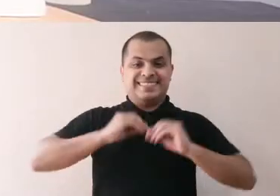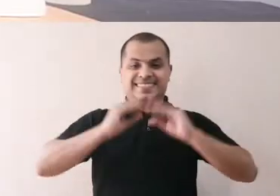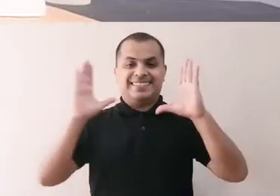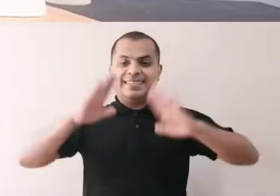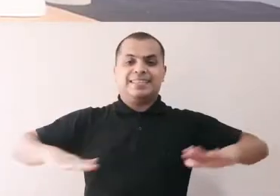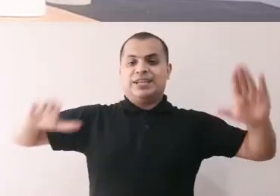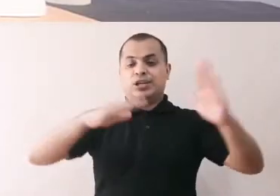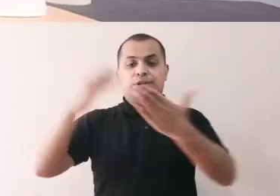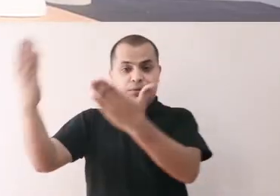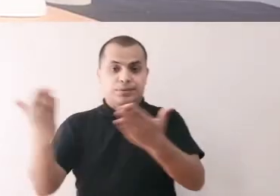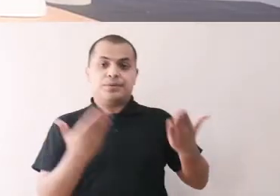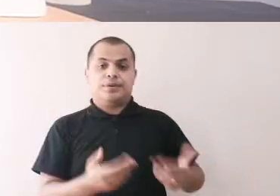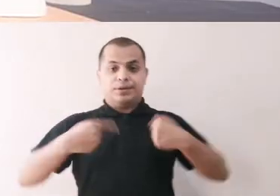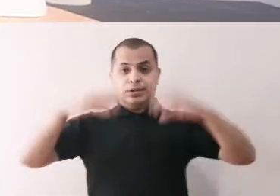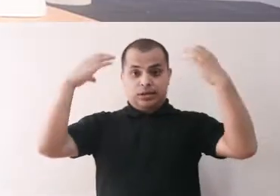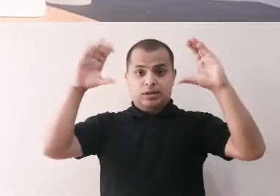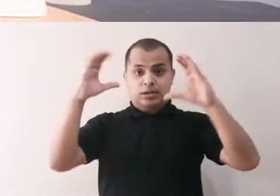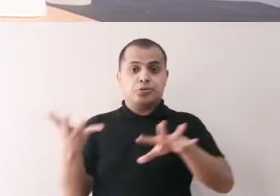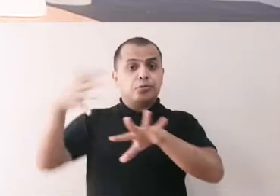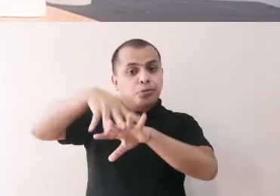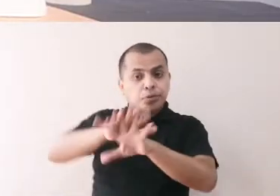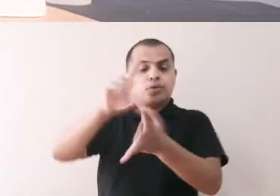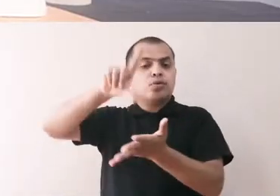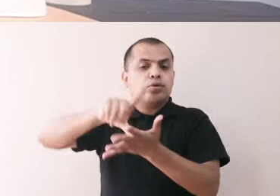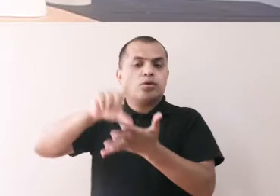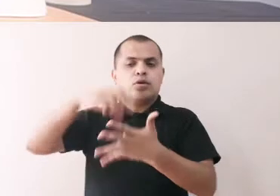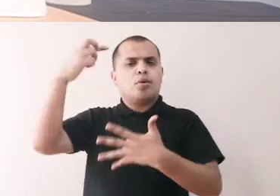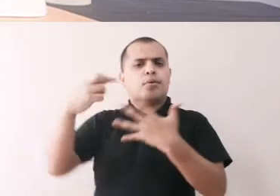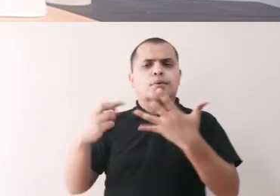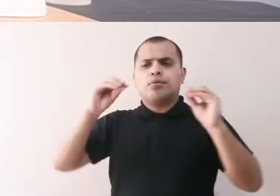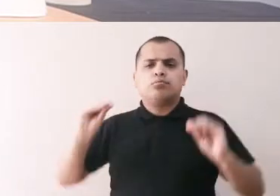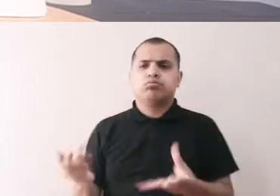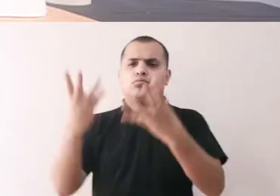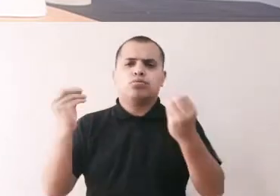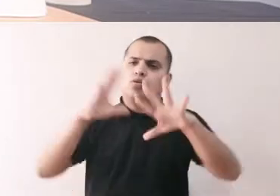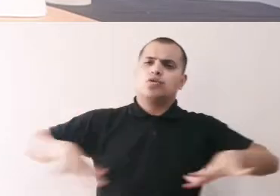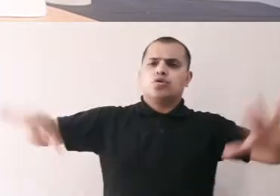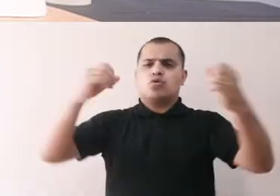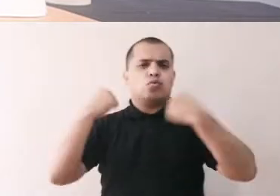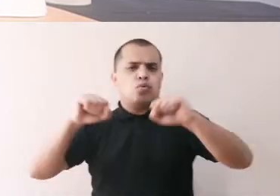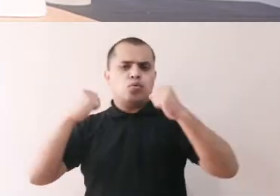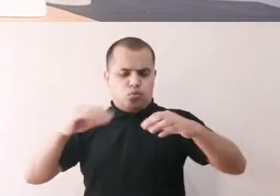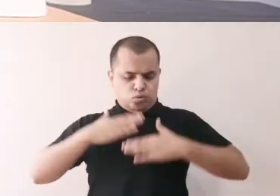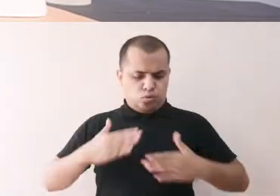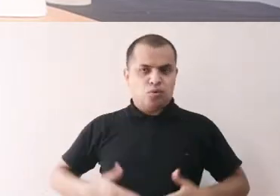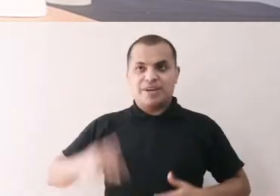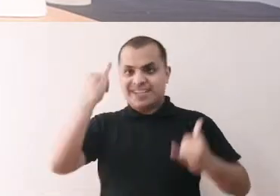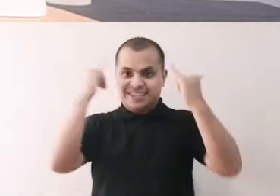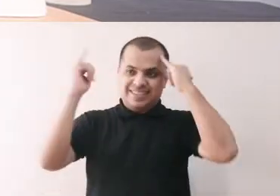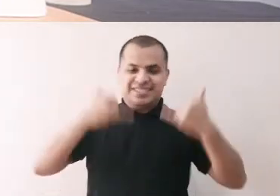Buenos días, sean bienvenidos a nuestra clase de Inclulima, un programa creado para promover la actividad física